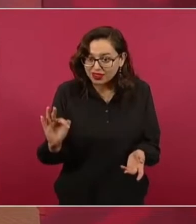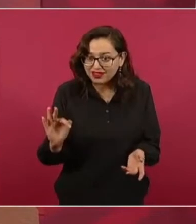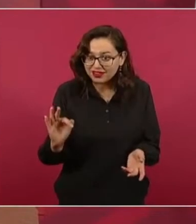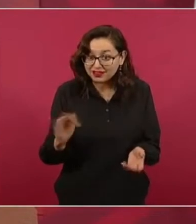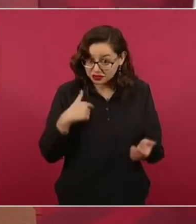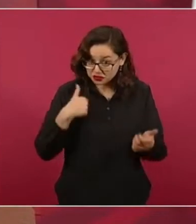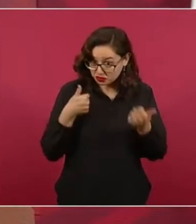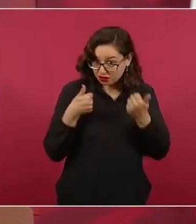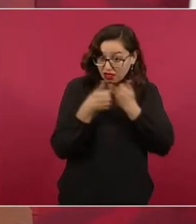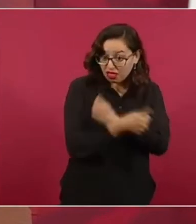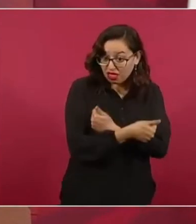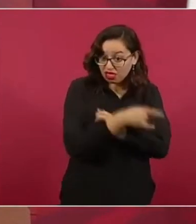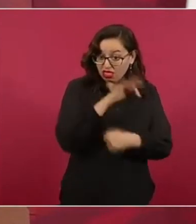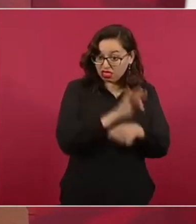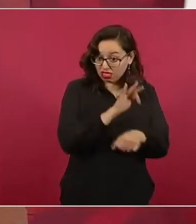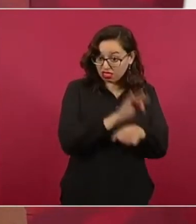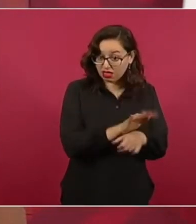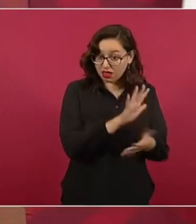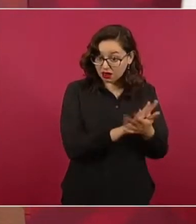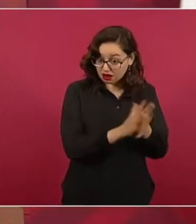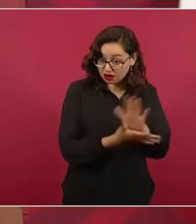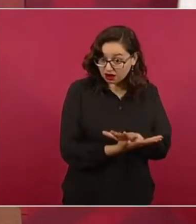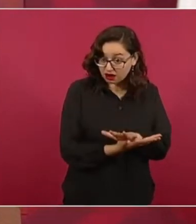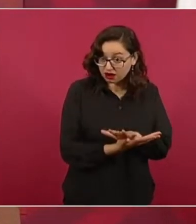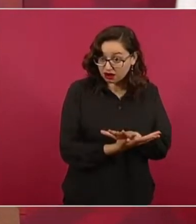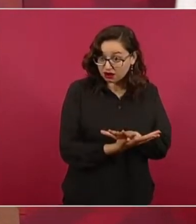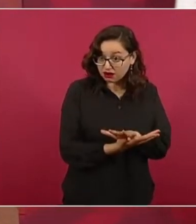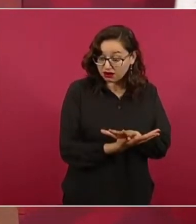Quedaríamos como encubridores, como cómplices.